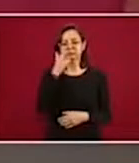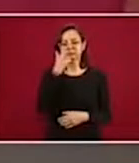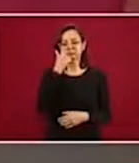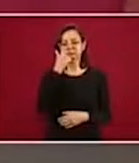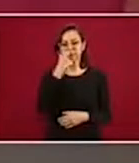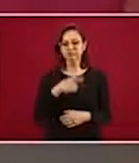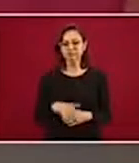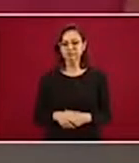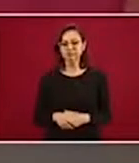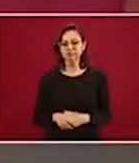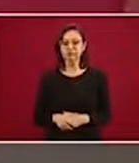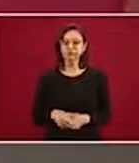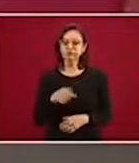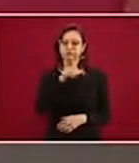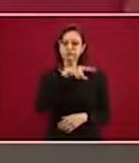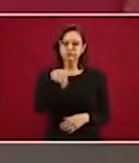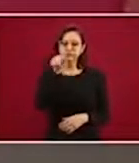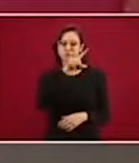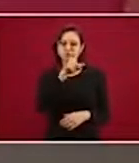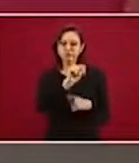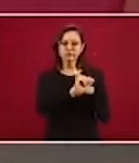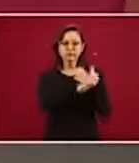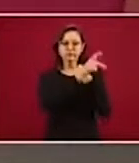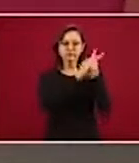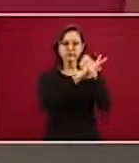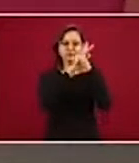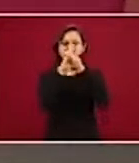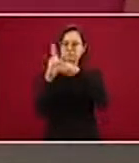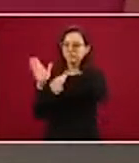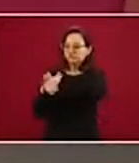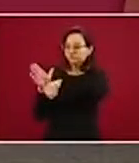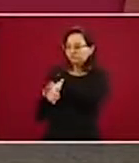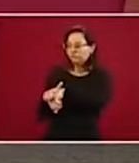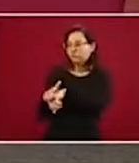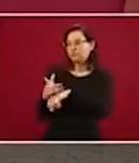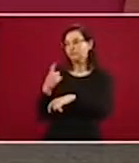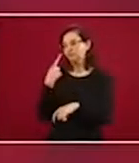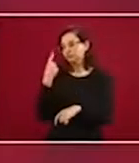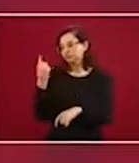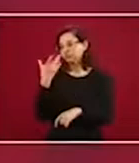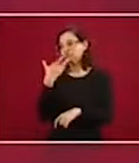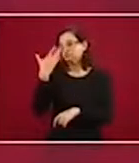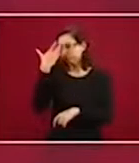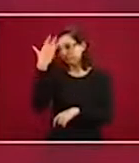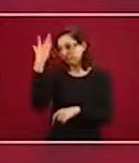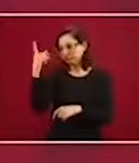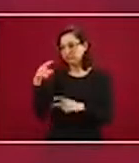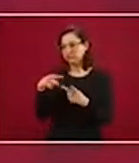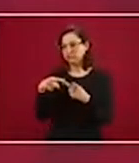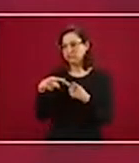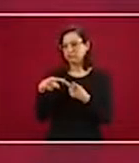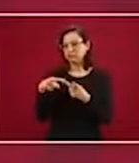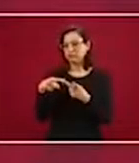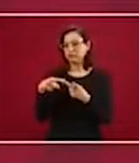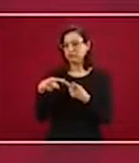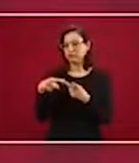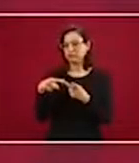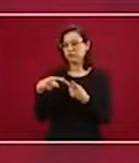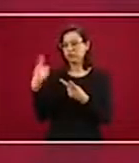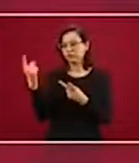pues una disminución como la de arabia saudita como la de